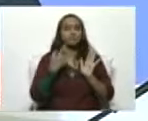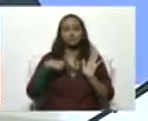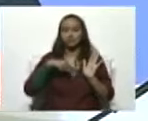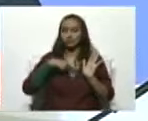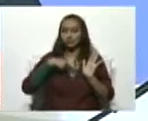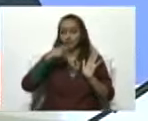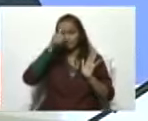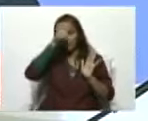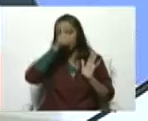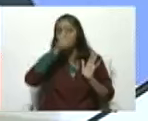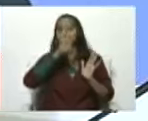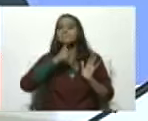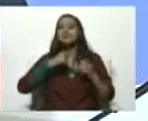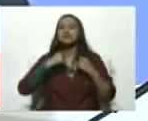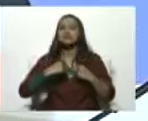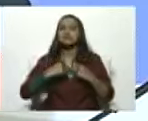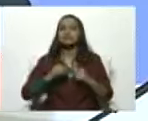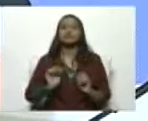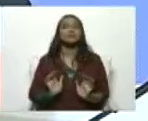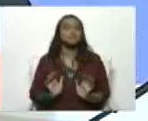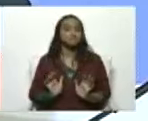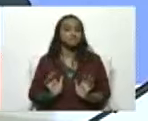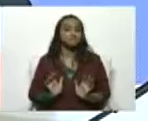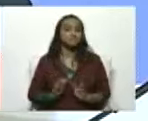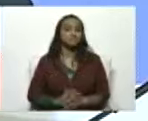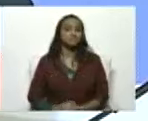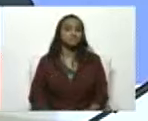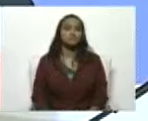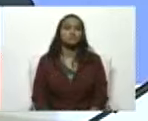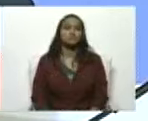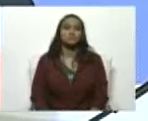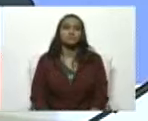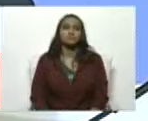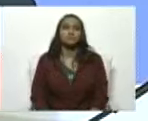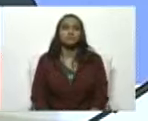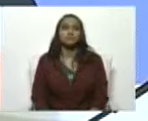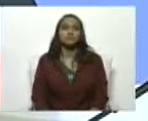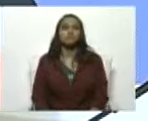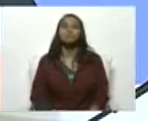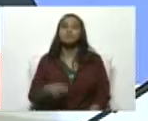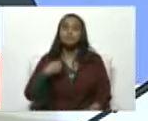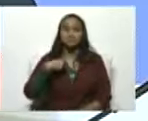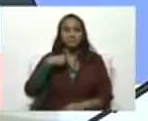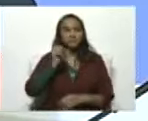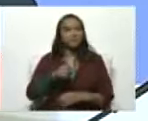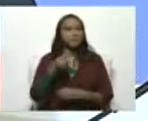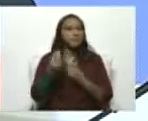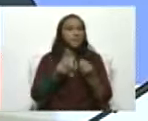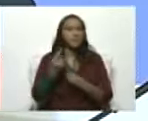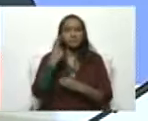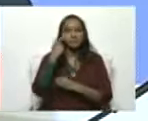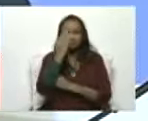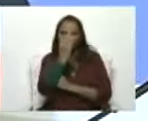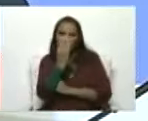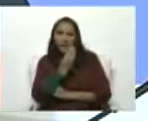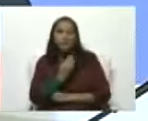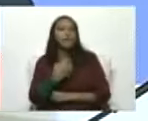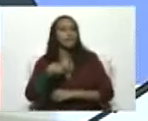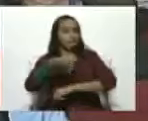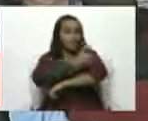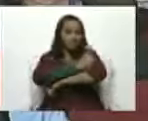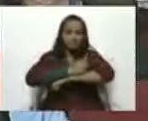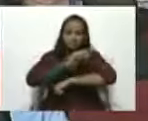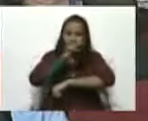los vamos a seguir superando. Y nos obliga a estar más cuidadosos cada día. Porque antes,